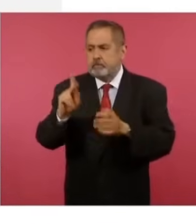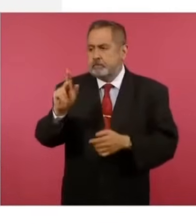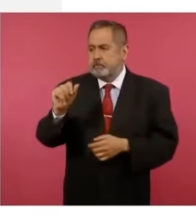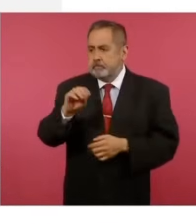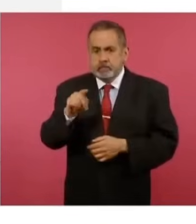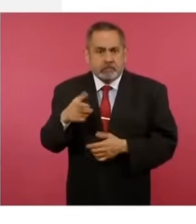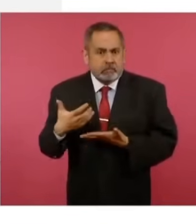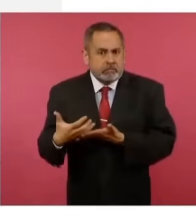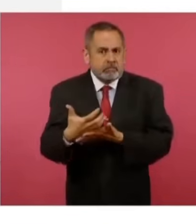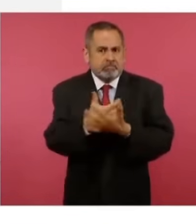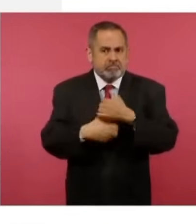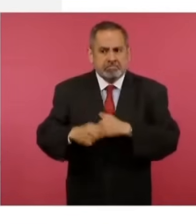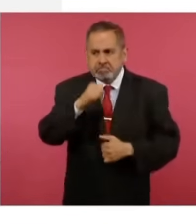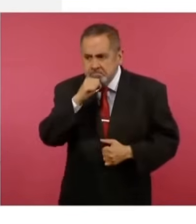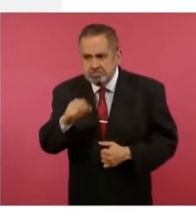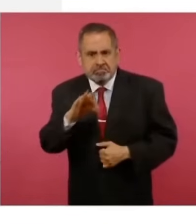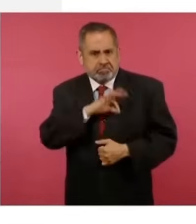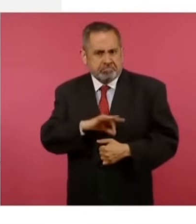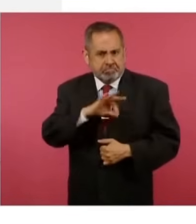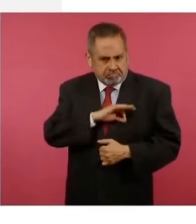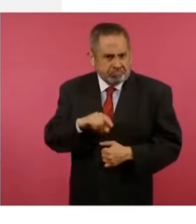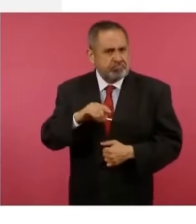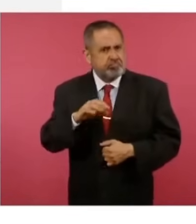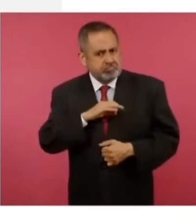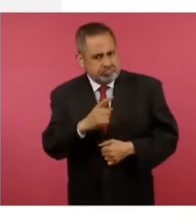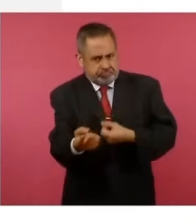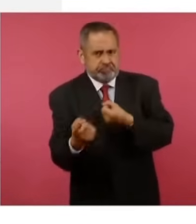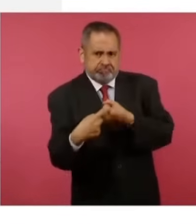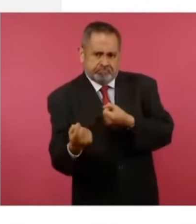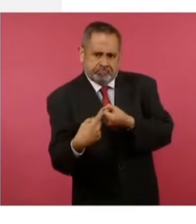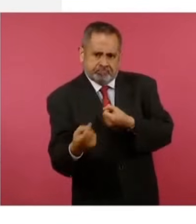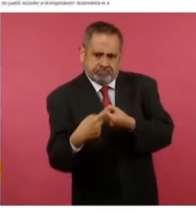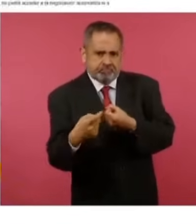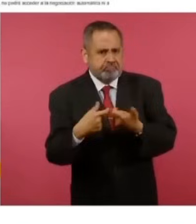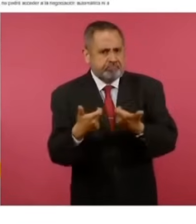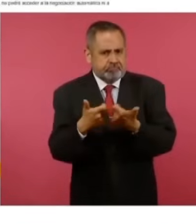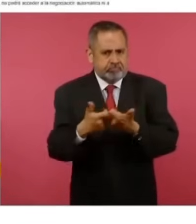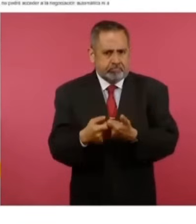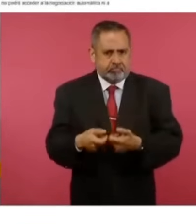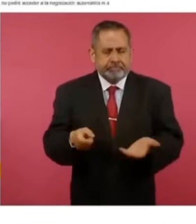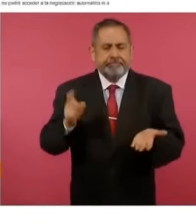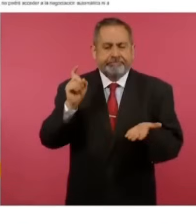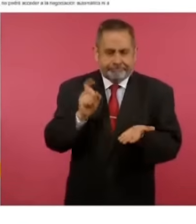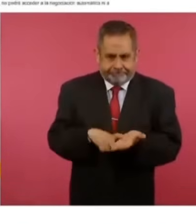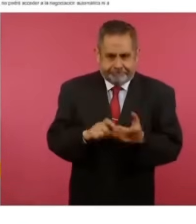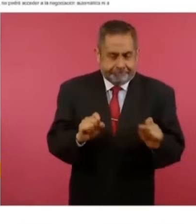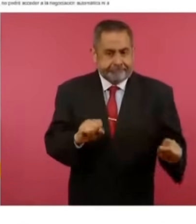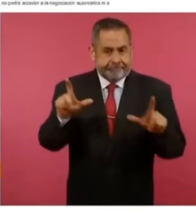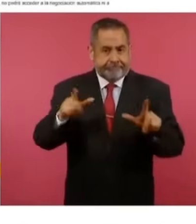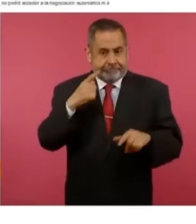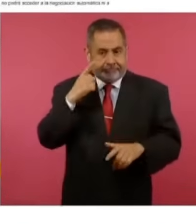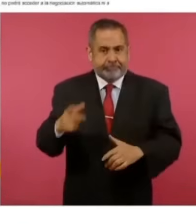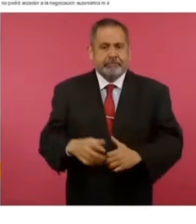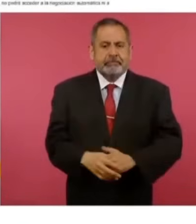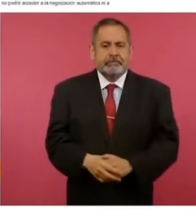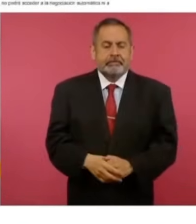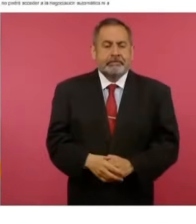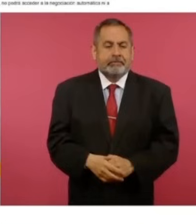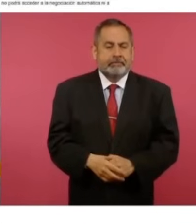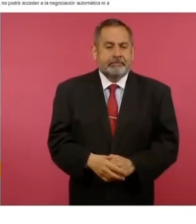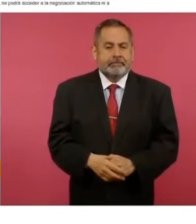ganancias potenciales y rendimientos de inversión. Al hacer clic al anuncio, me pueden hacer zoom, por